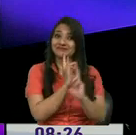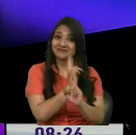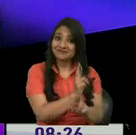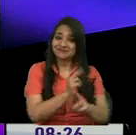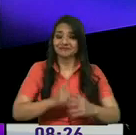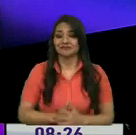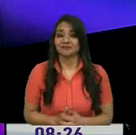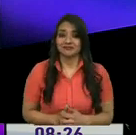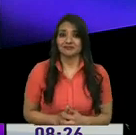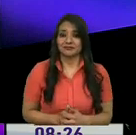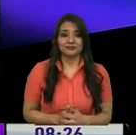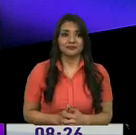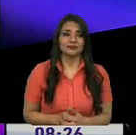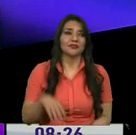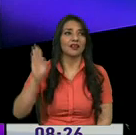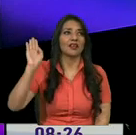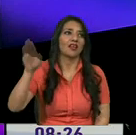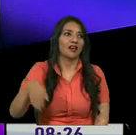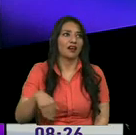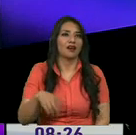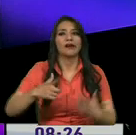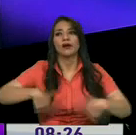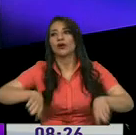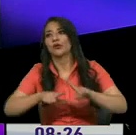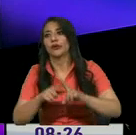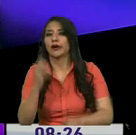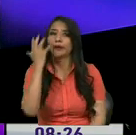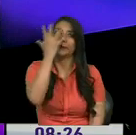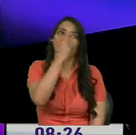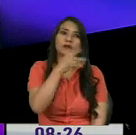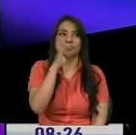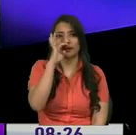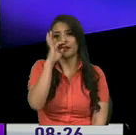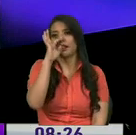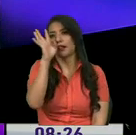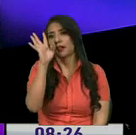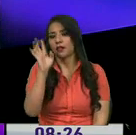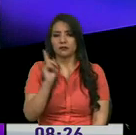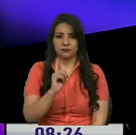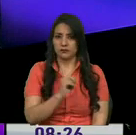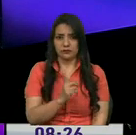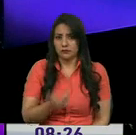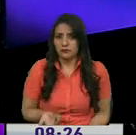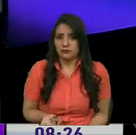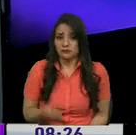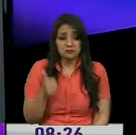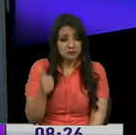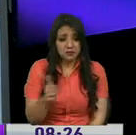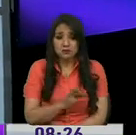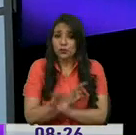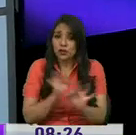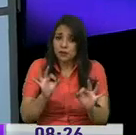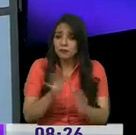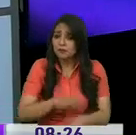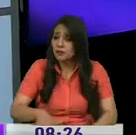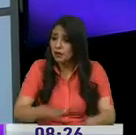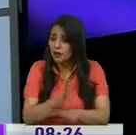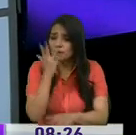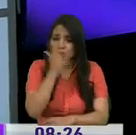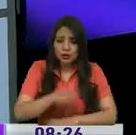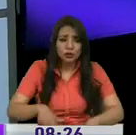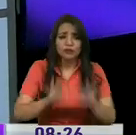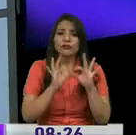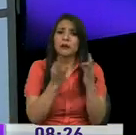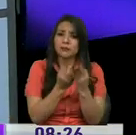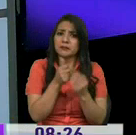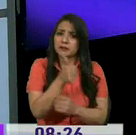solamente de, es que ellos viven en una zona donde hay posibilidades económicas. No, Es una decisión de familia, decisión de